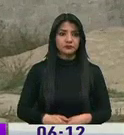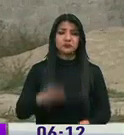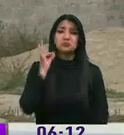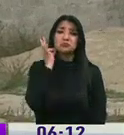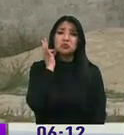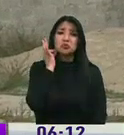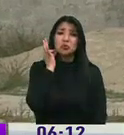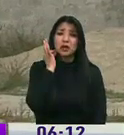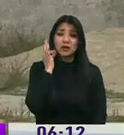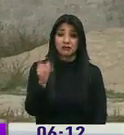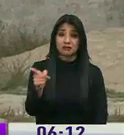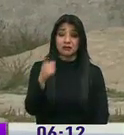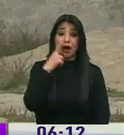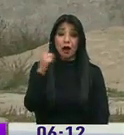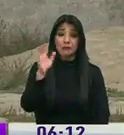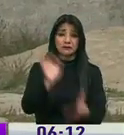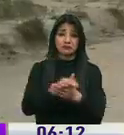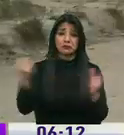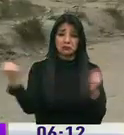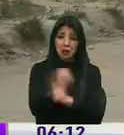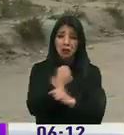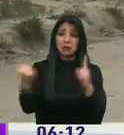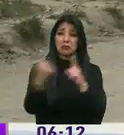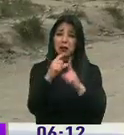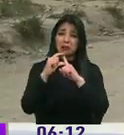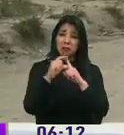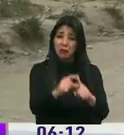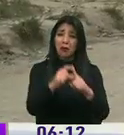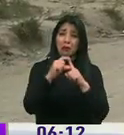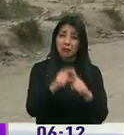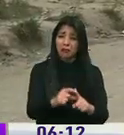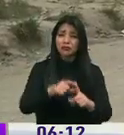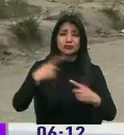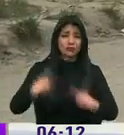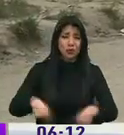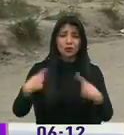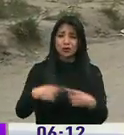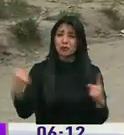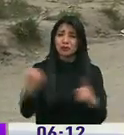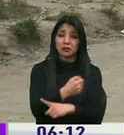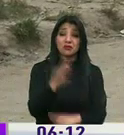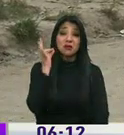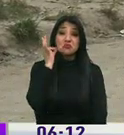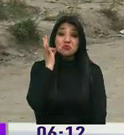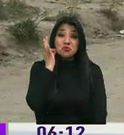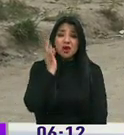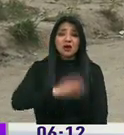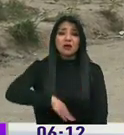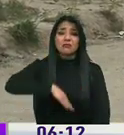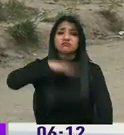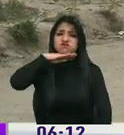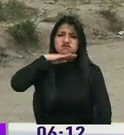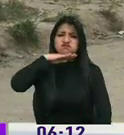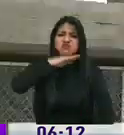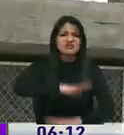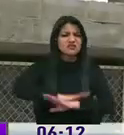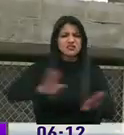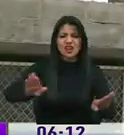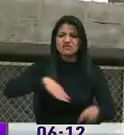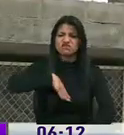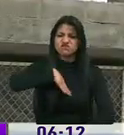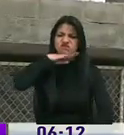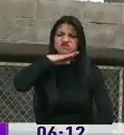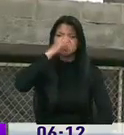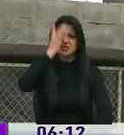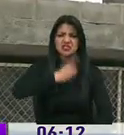maltratos insultos y golpes es decir en el desayuno almuerzo y merienda la mujer decidió poner fin al infierno en el que vivía buscó